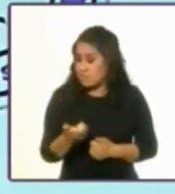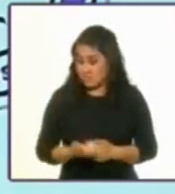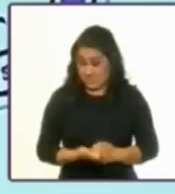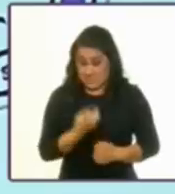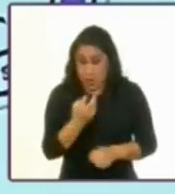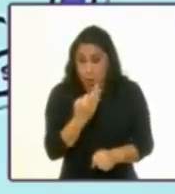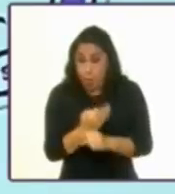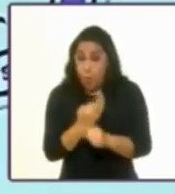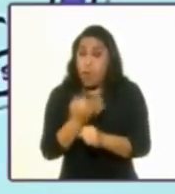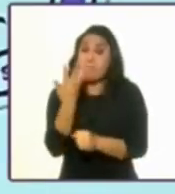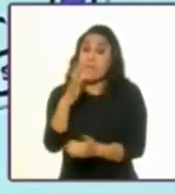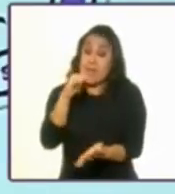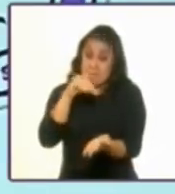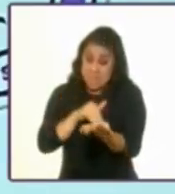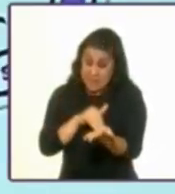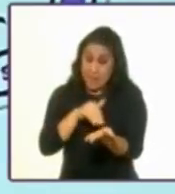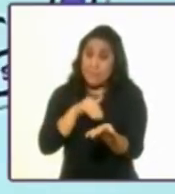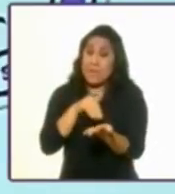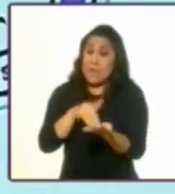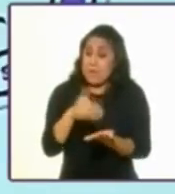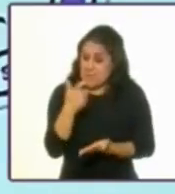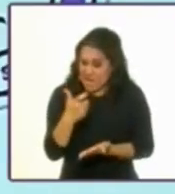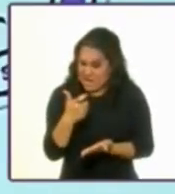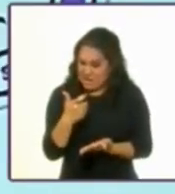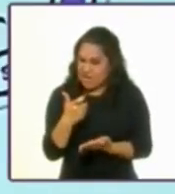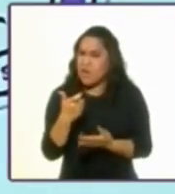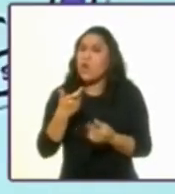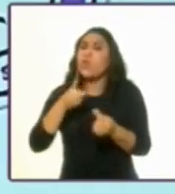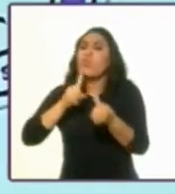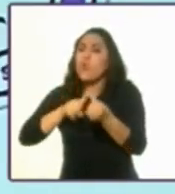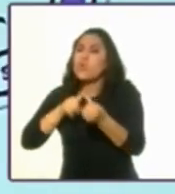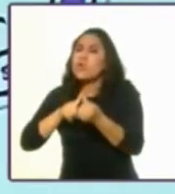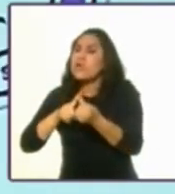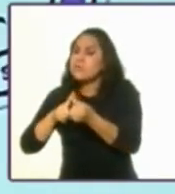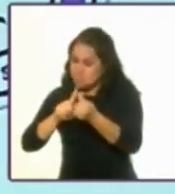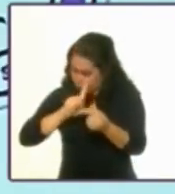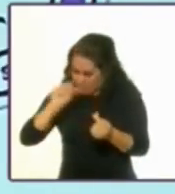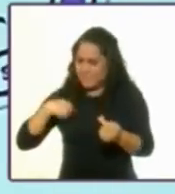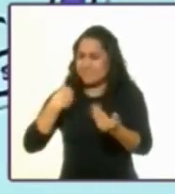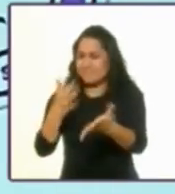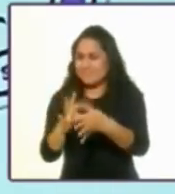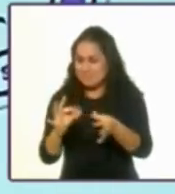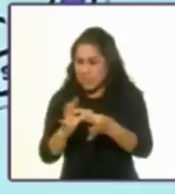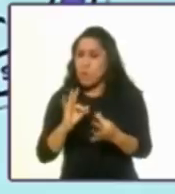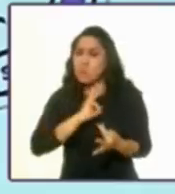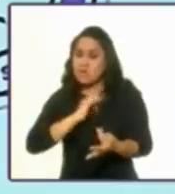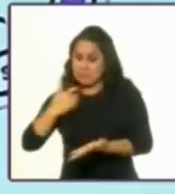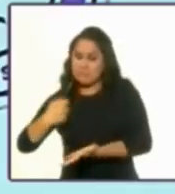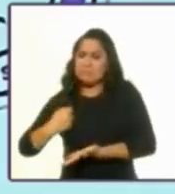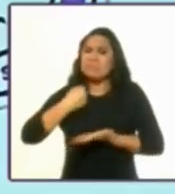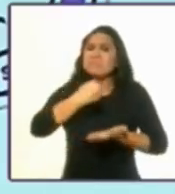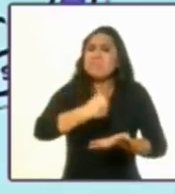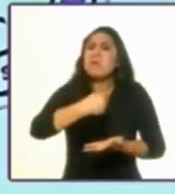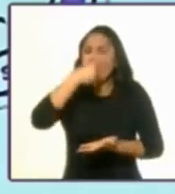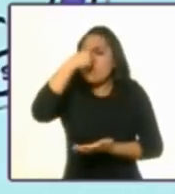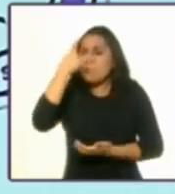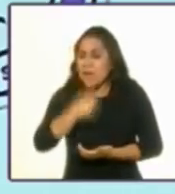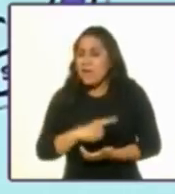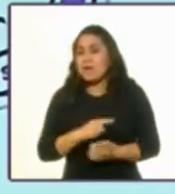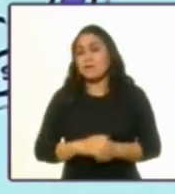esos 10 mil millones después de pesos que yo explicaré después de dónde vamos a sacar vamos a invertir para fomentar